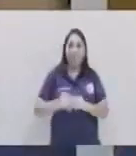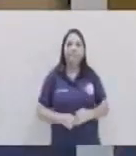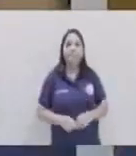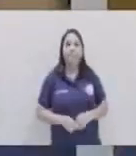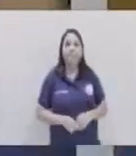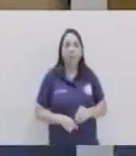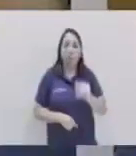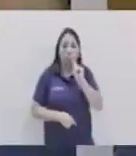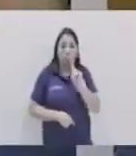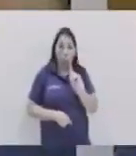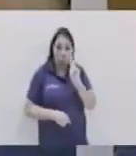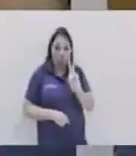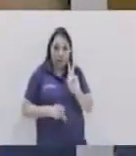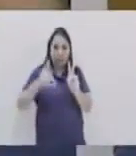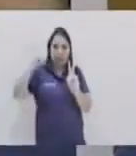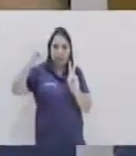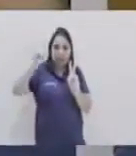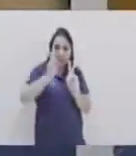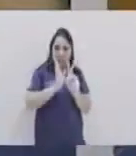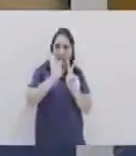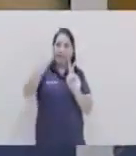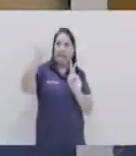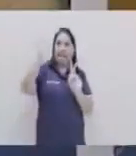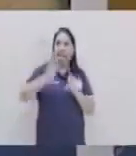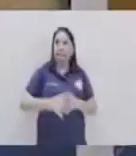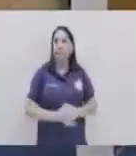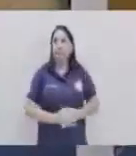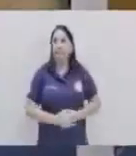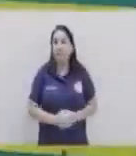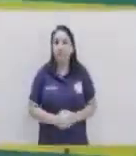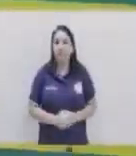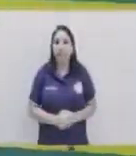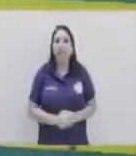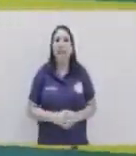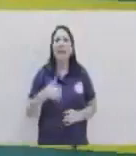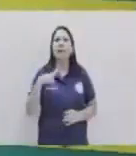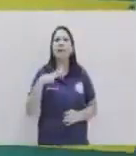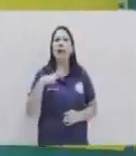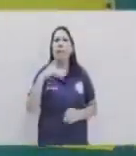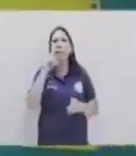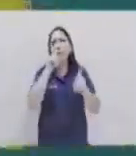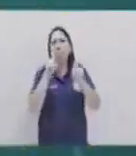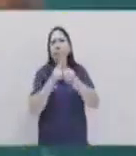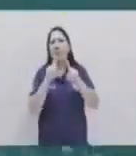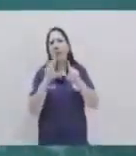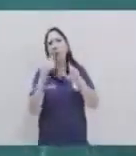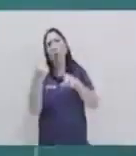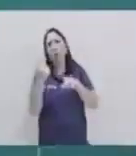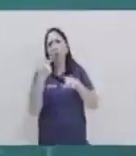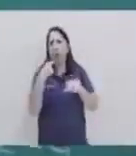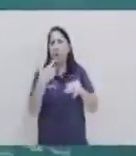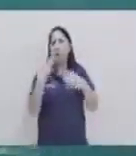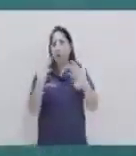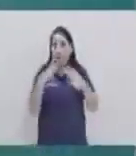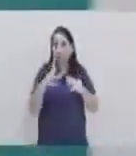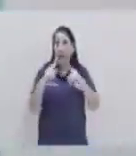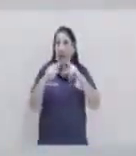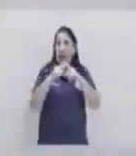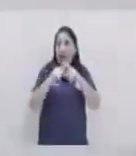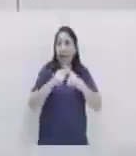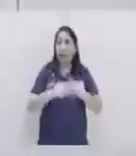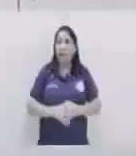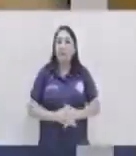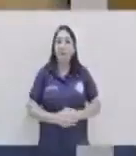el vértice estaría ubicado en esa situación. ¿Qué más tenemos que recordar entonces? Ya que encontramos el